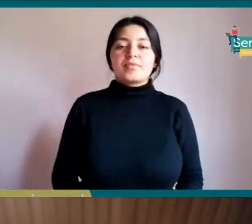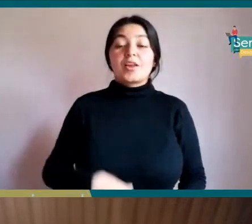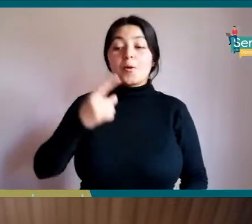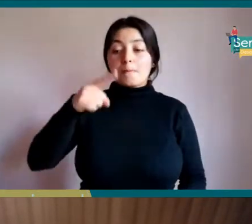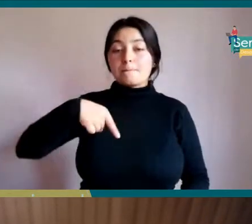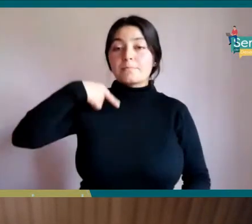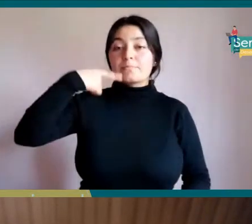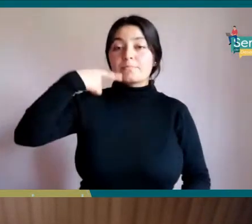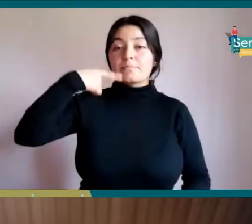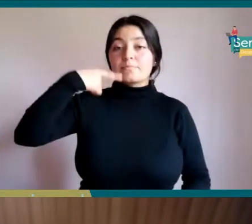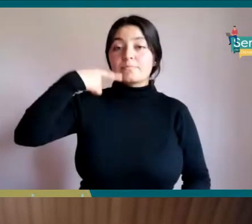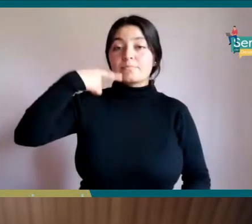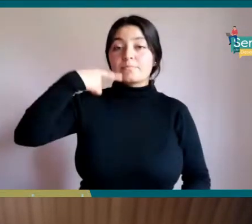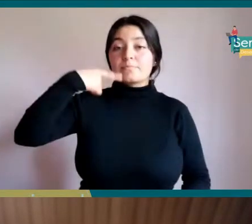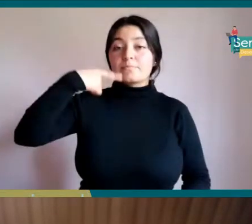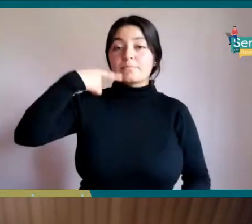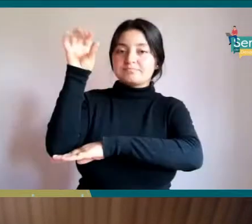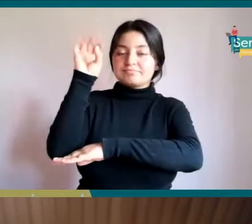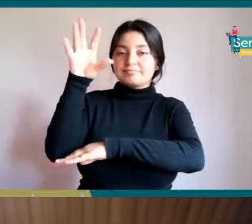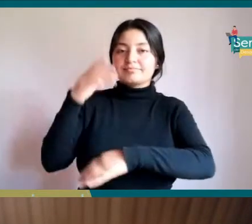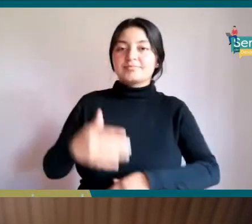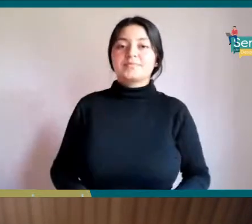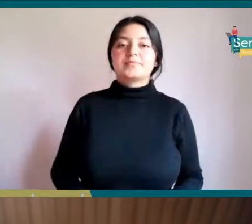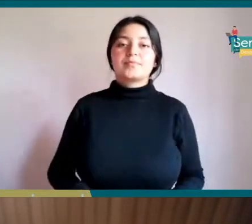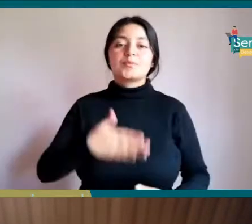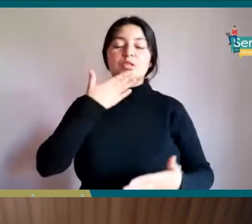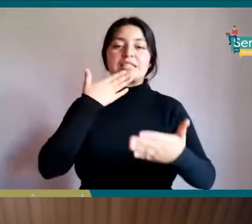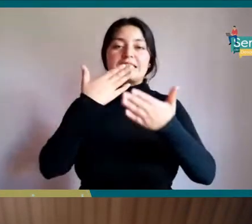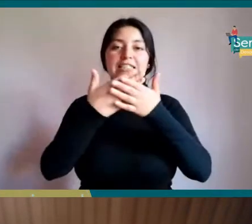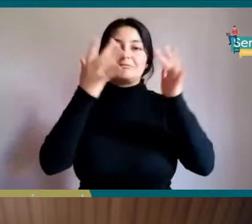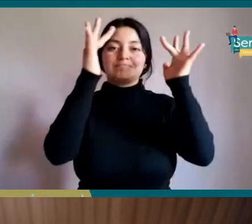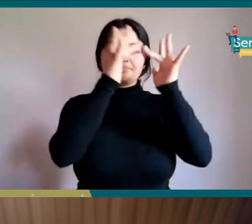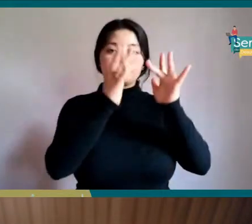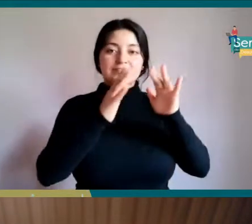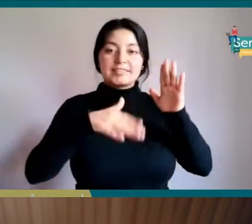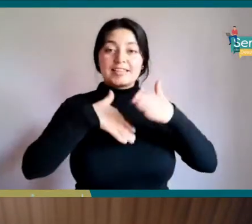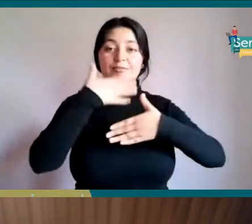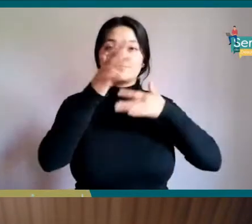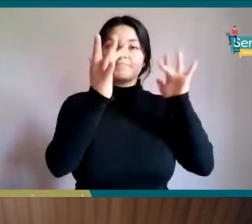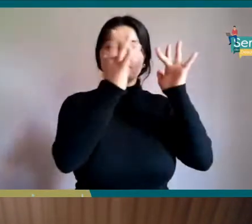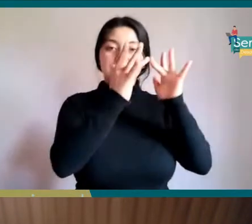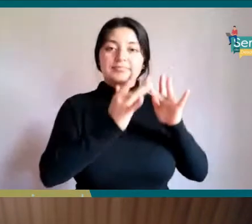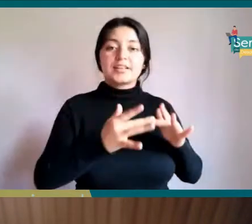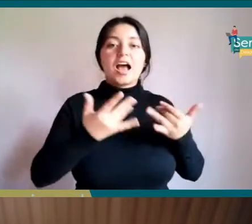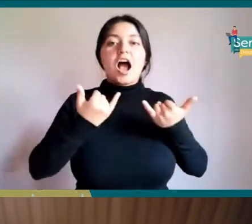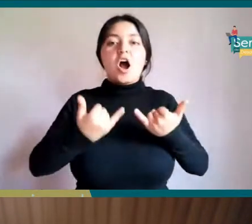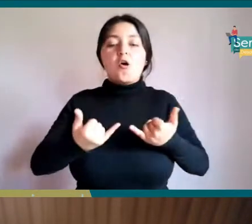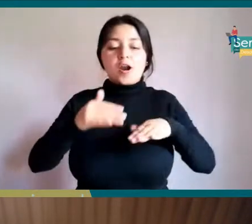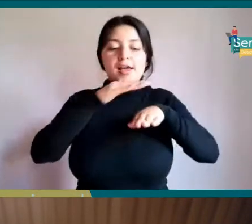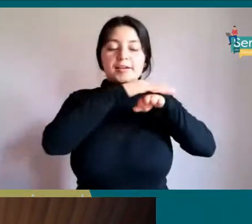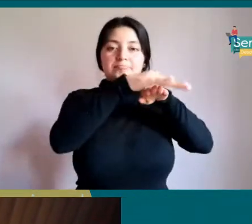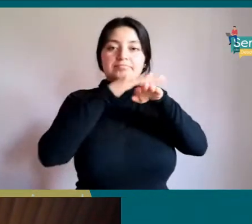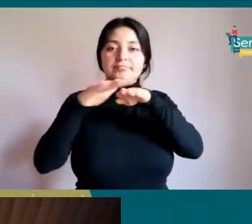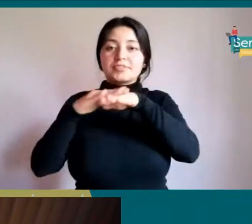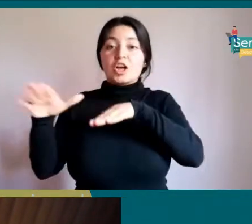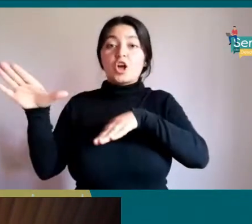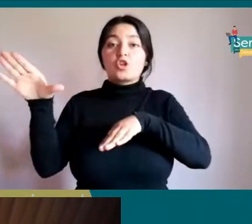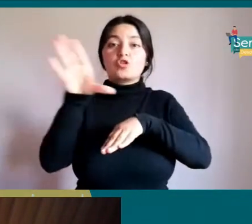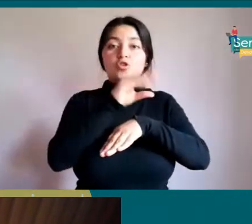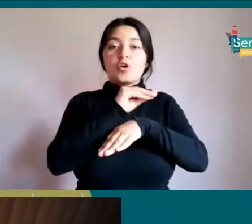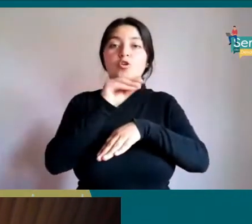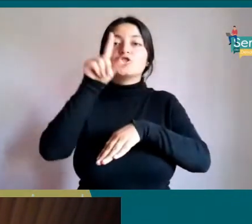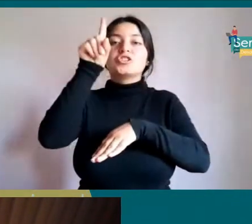actividades. Vale, estamos en contacto. Muchas gracias. Claro, nos despedimos con la invitación ahora para las 6 de la tarde. Es una super